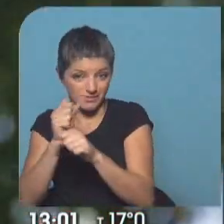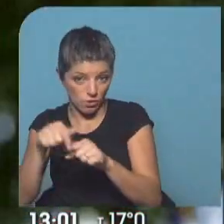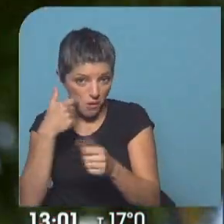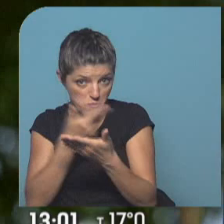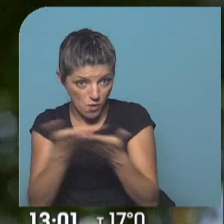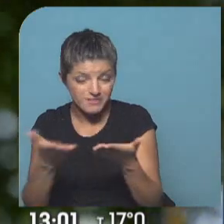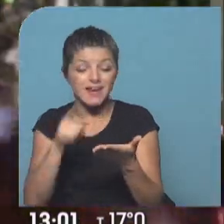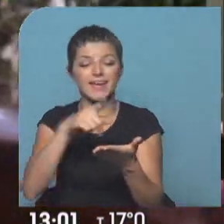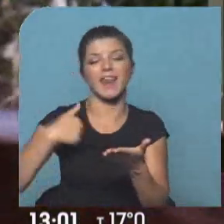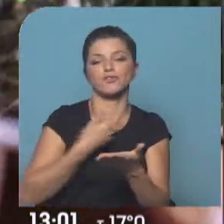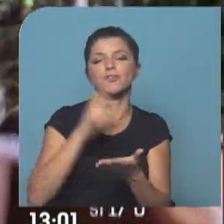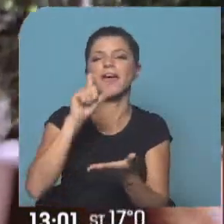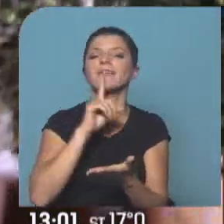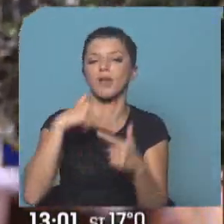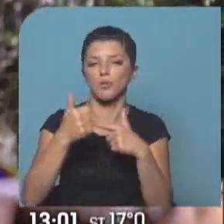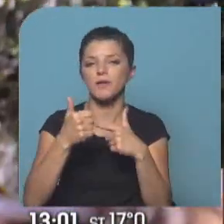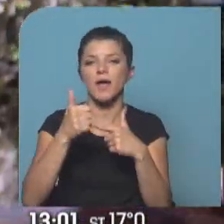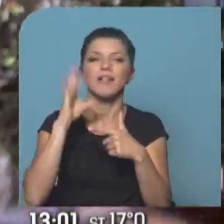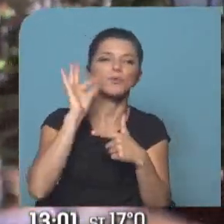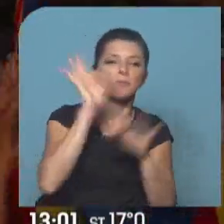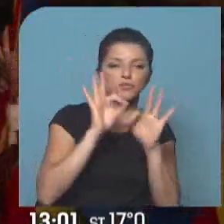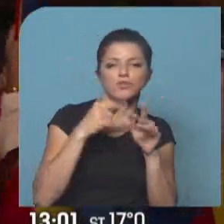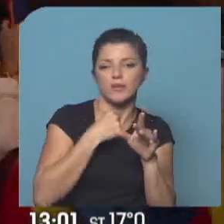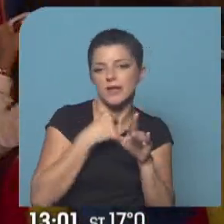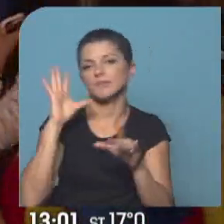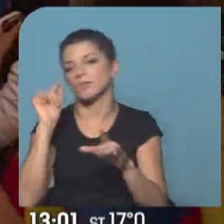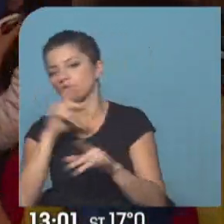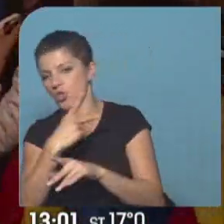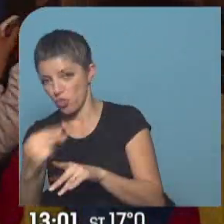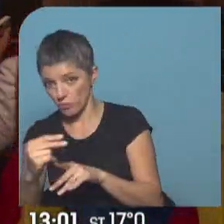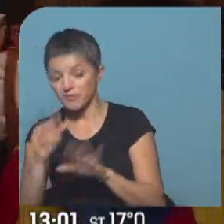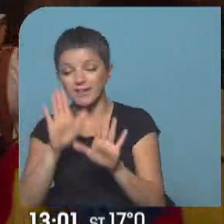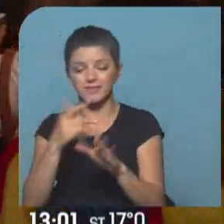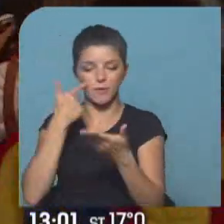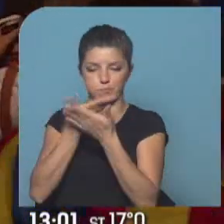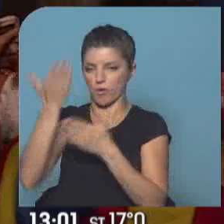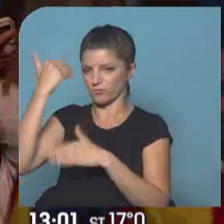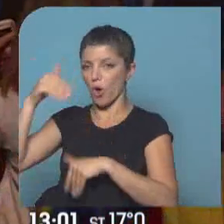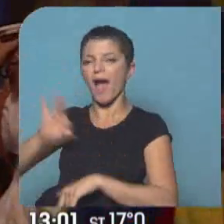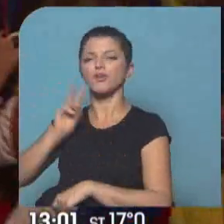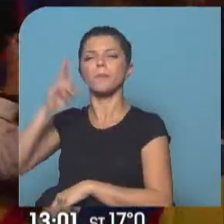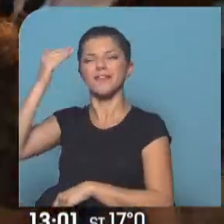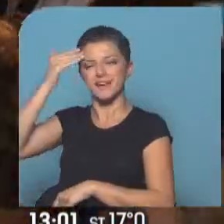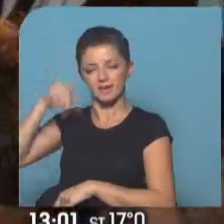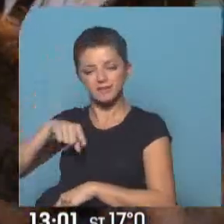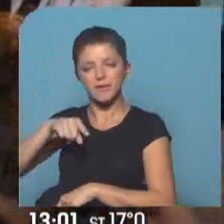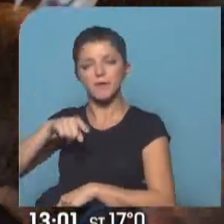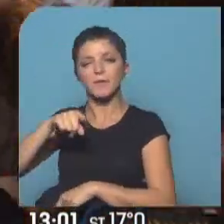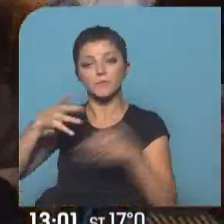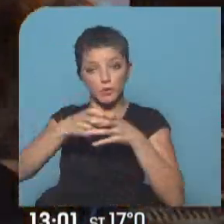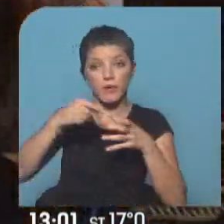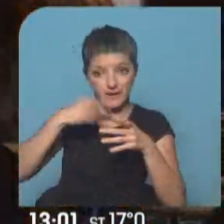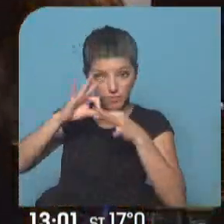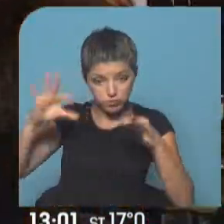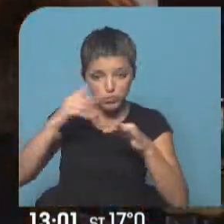sociedad dividida por el proyecto de la independencia. Y así se reflejó en las elecciones regionales de 2015, donde los separatistas sumaron